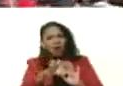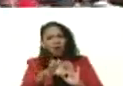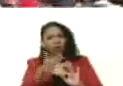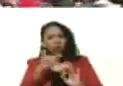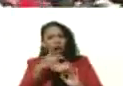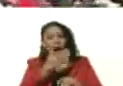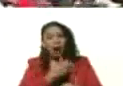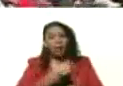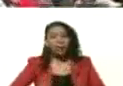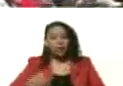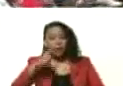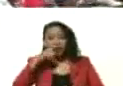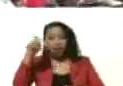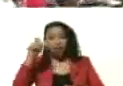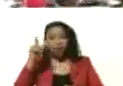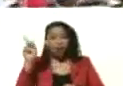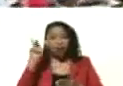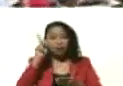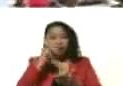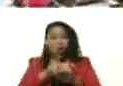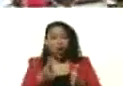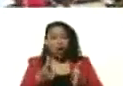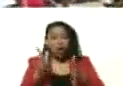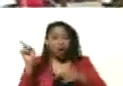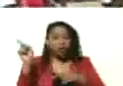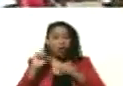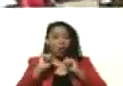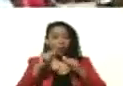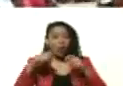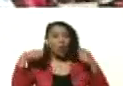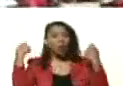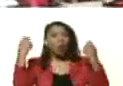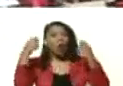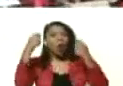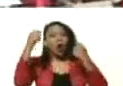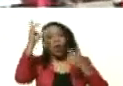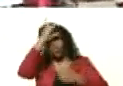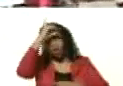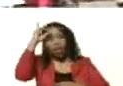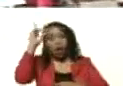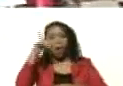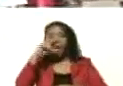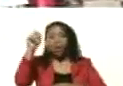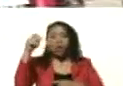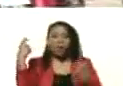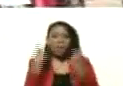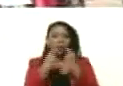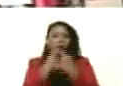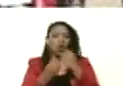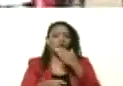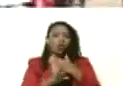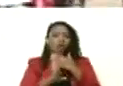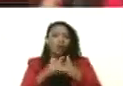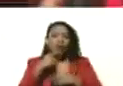apenas el presidente Maduro llegó al poder, ellos comenzaron con una campaña? Diosdado y Maduro están peleados, todavía dicen